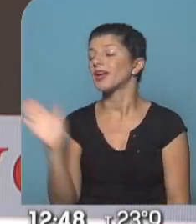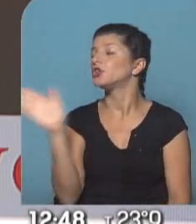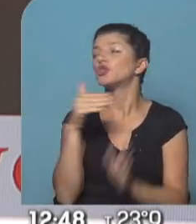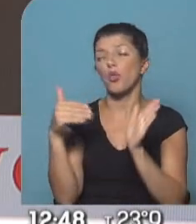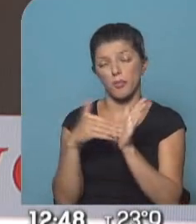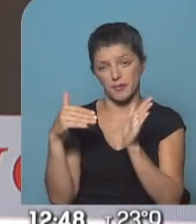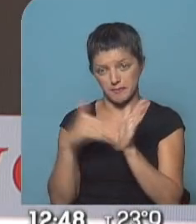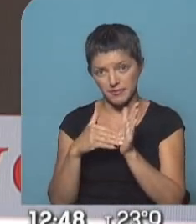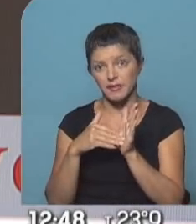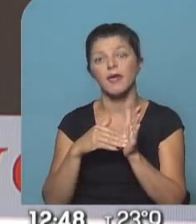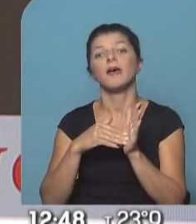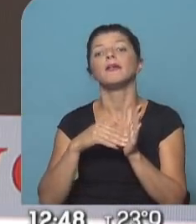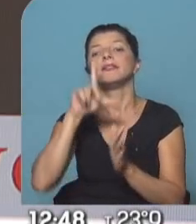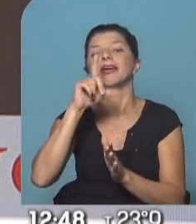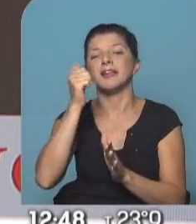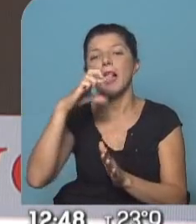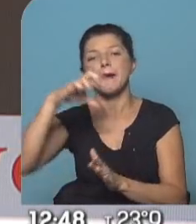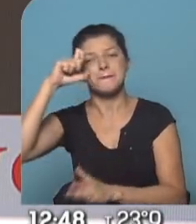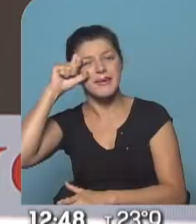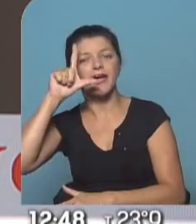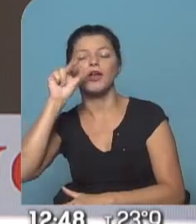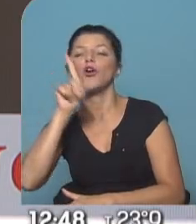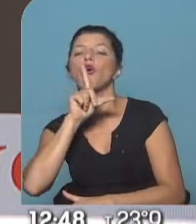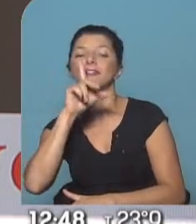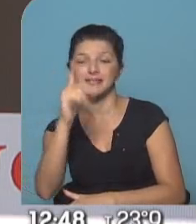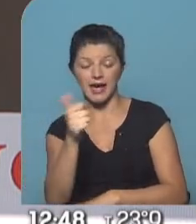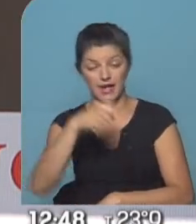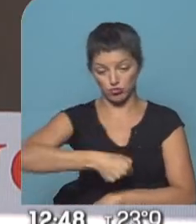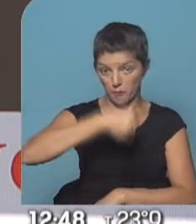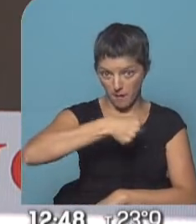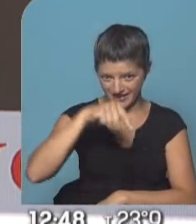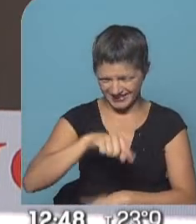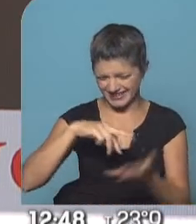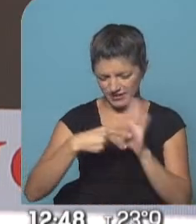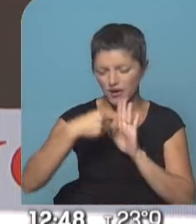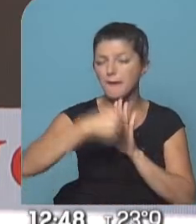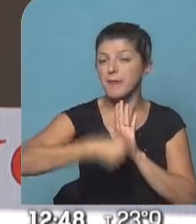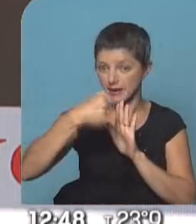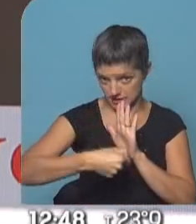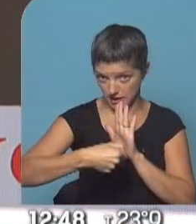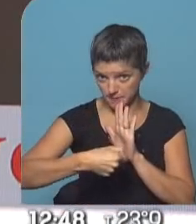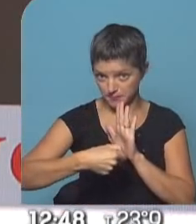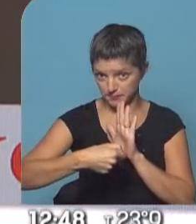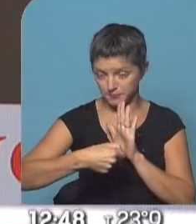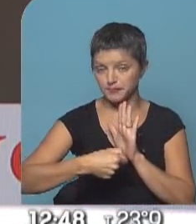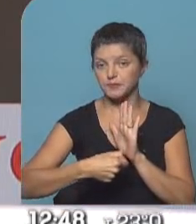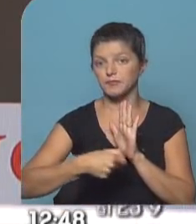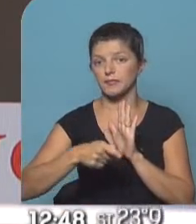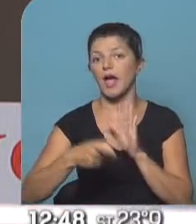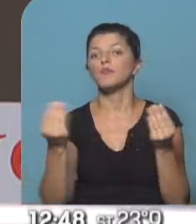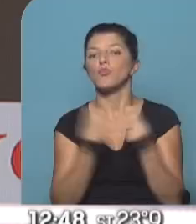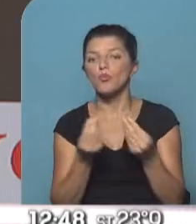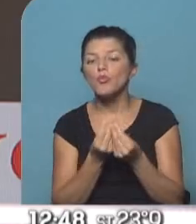la pelota. La pelota es una valija que lleva el edecán. Esa valija que lleva el edecán depende de varios